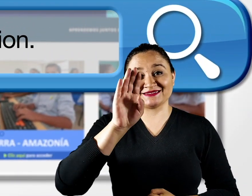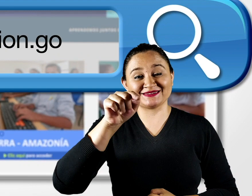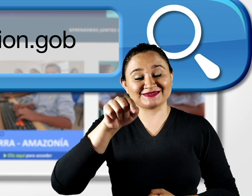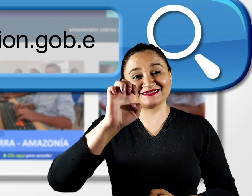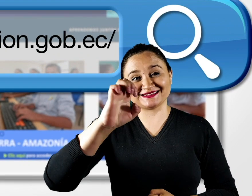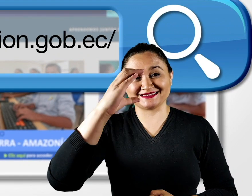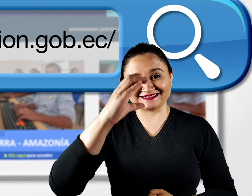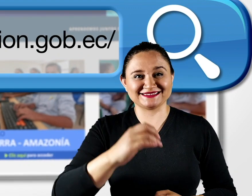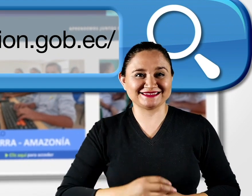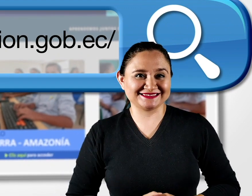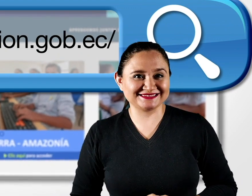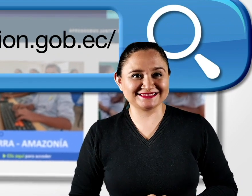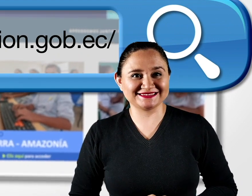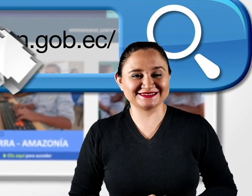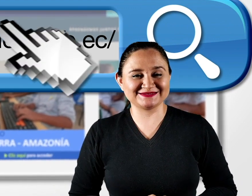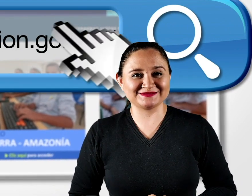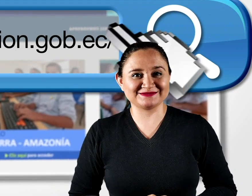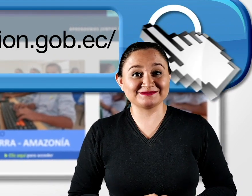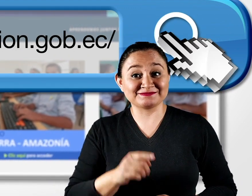recursos2.educacion.gov.es.